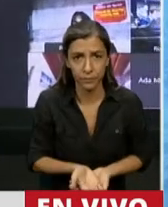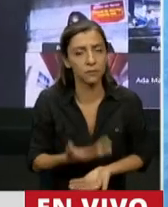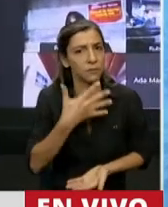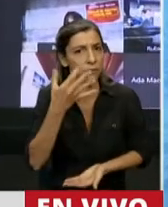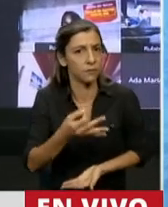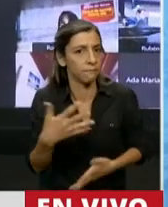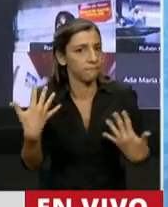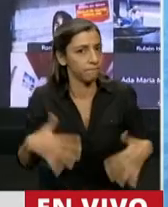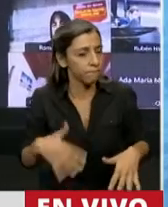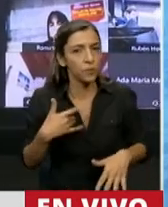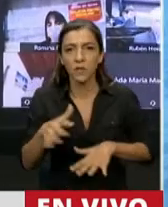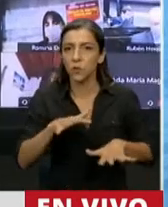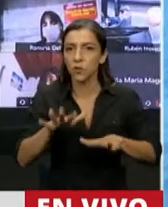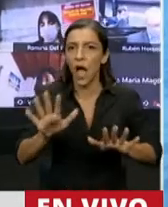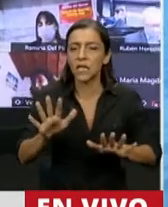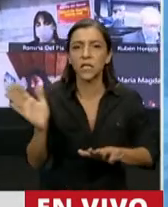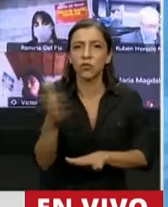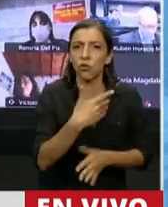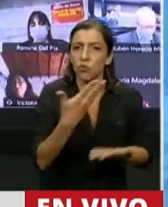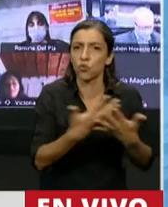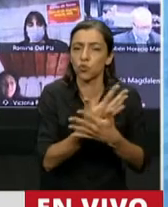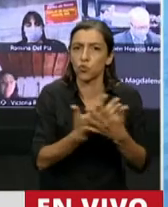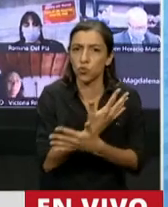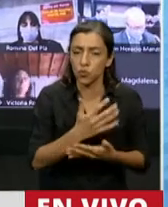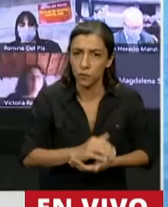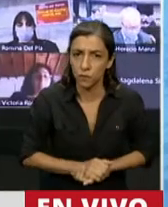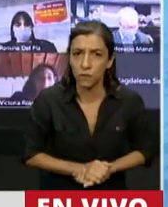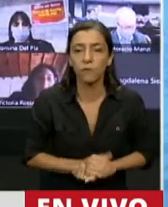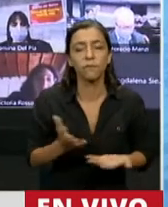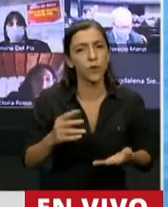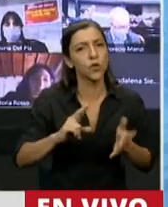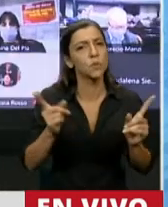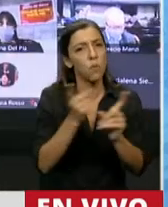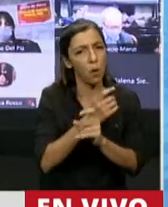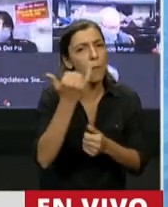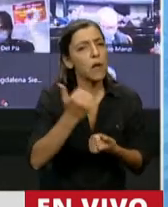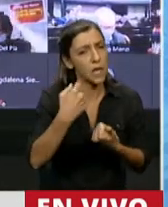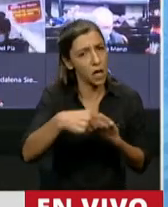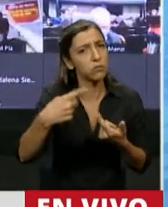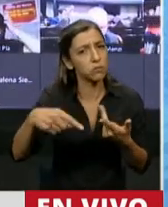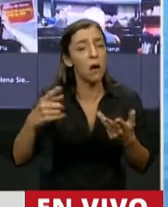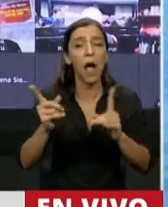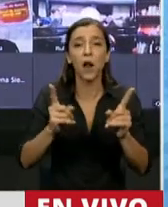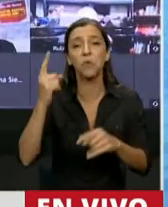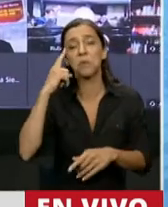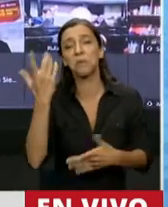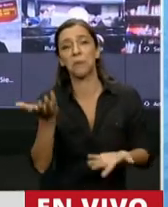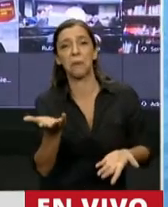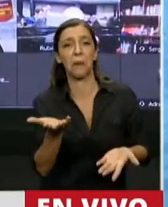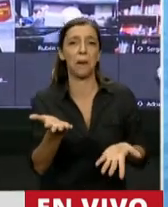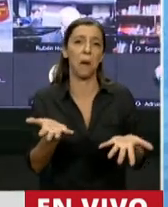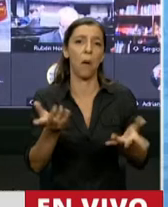todos los afiliados y que todos lo padecen. Pero más allá de estos problemas, que para algunos pueden parecer menores,